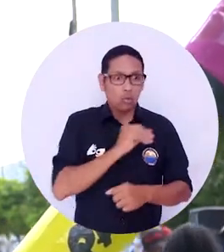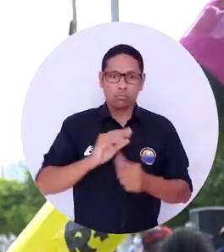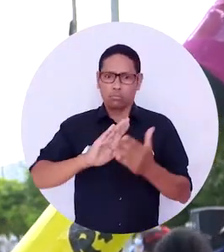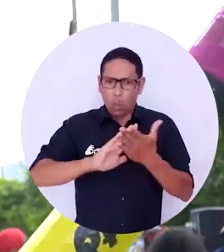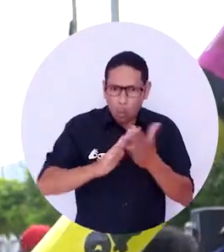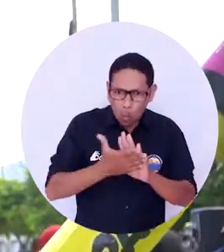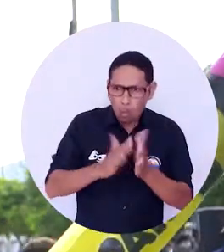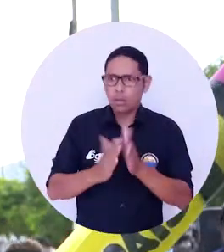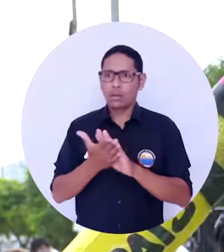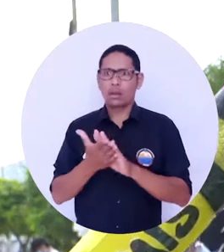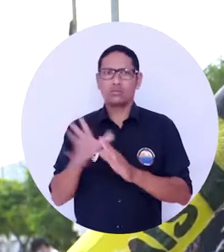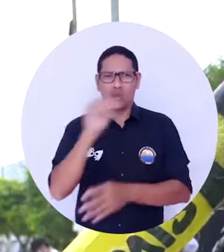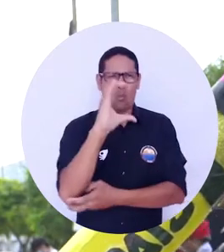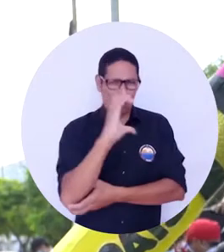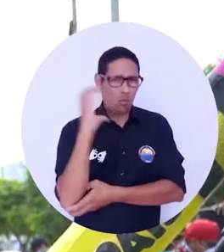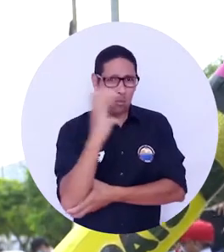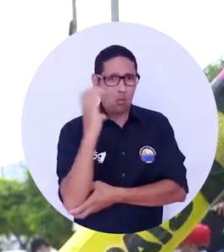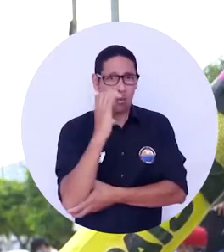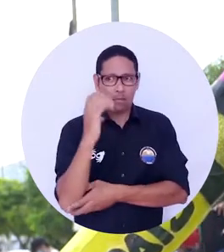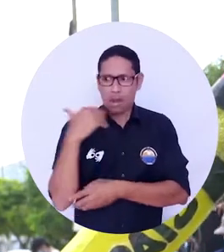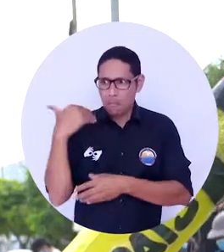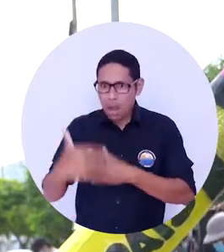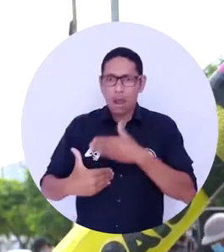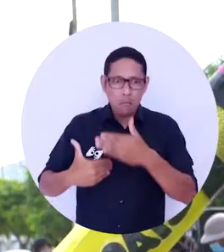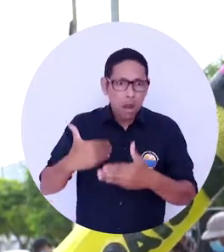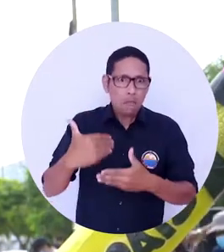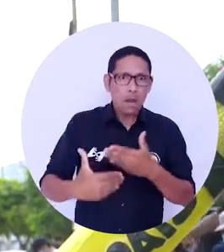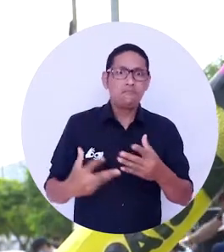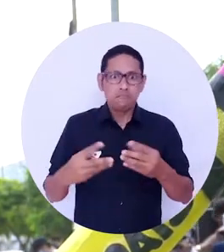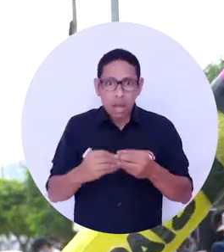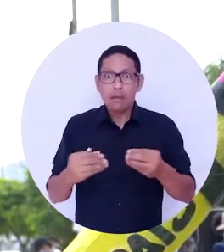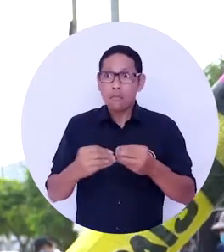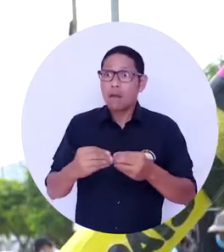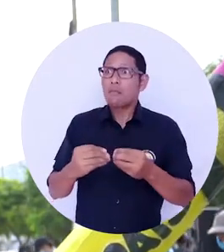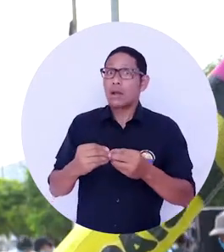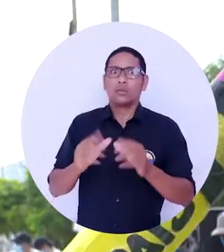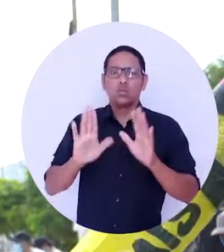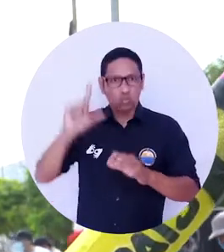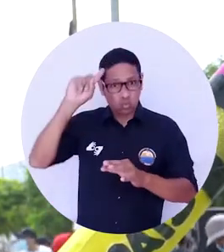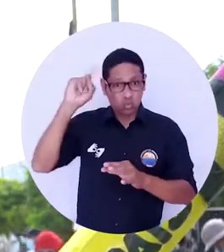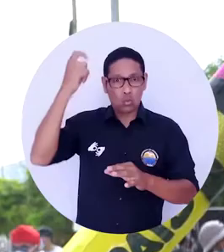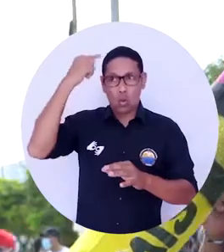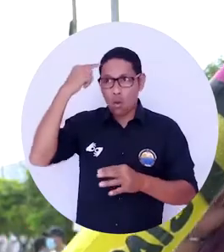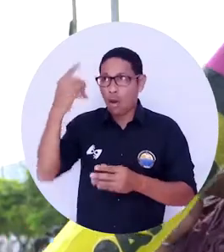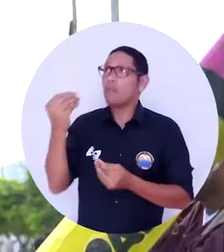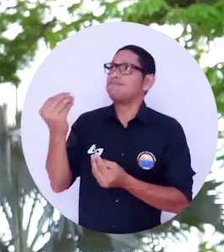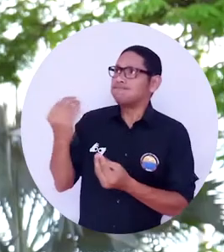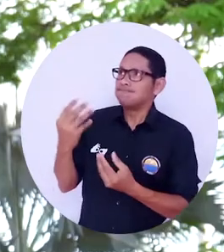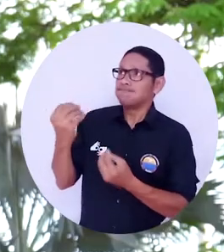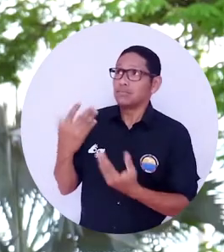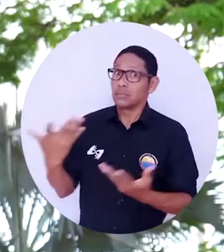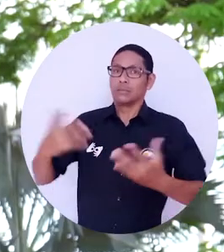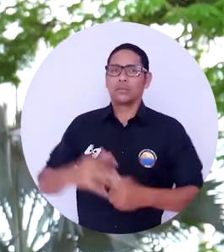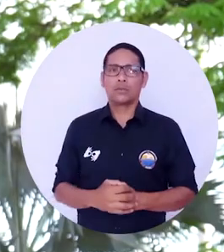comunidad del pueblo colombiano cada día obtenga beneficios de parte del Estado y de este gobierno.